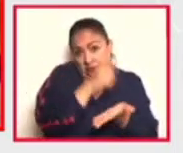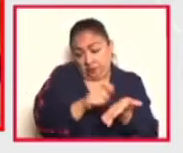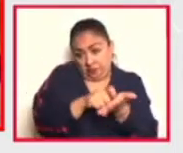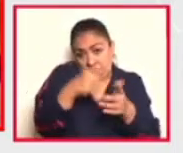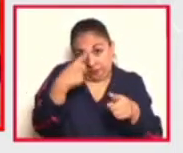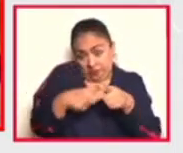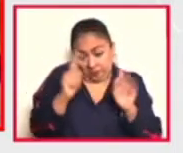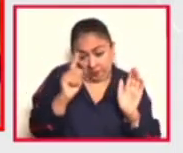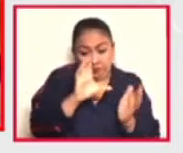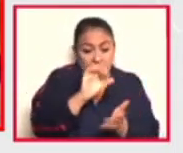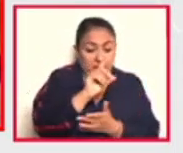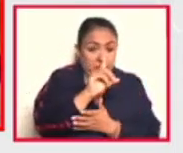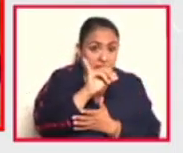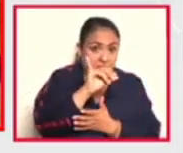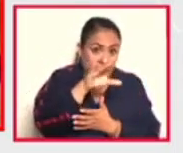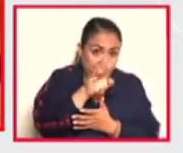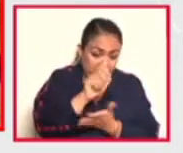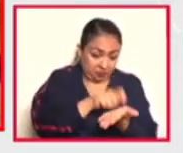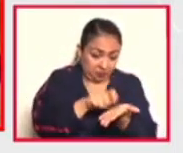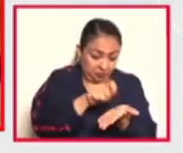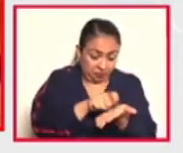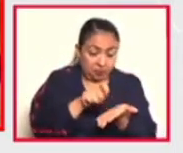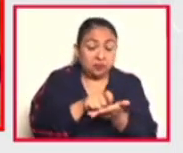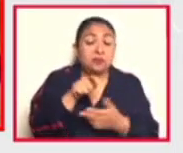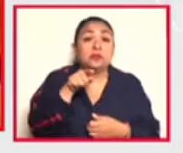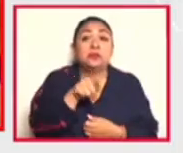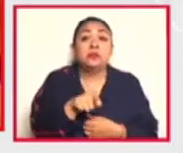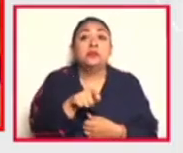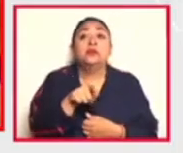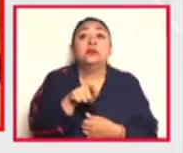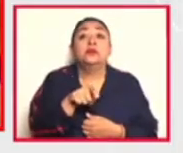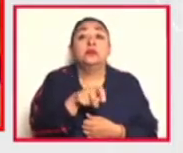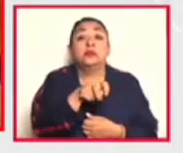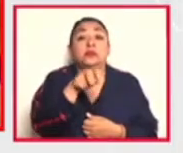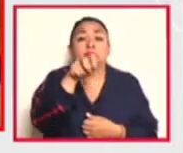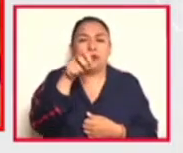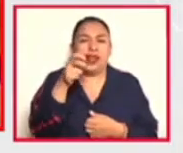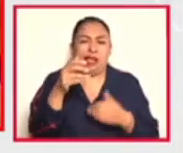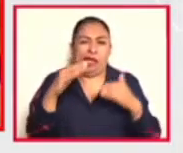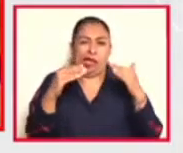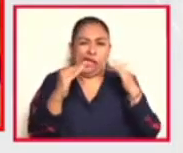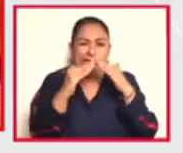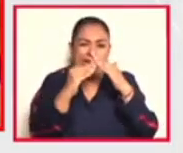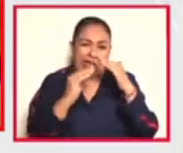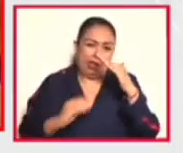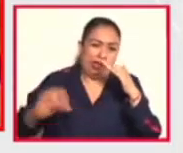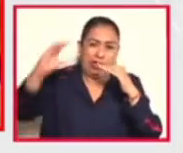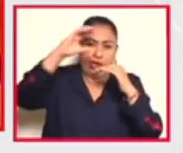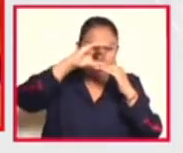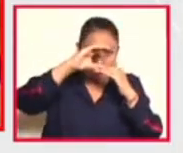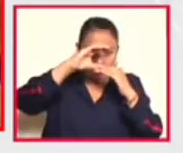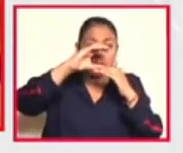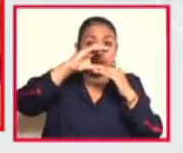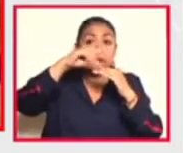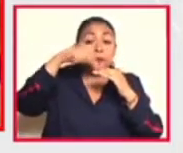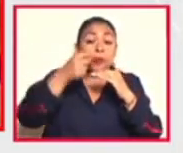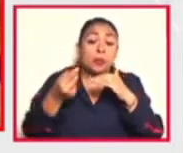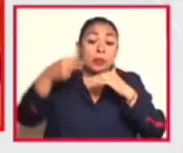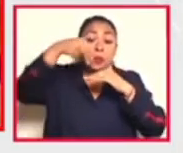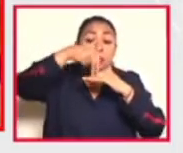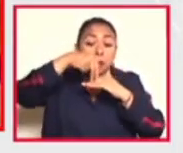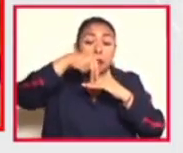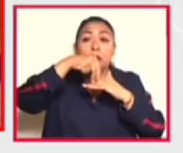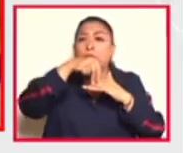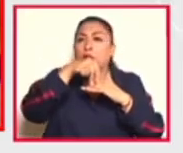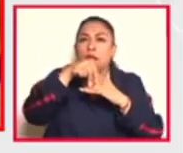Códice Telleriano Remensis, que se subían a las azoteas y se orientaban hacia el norte